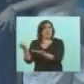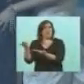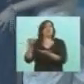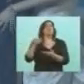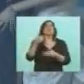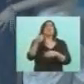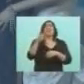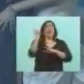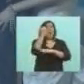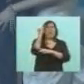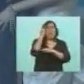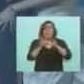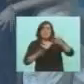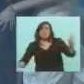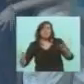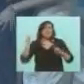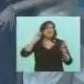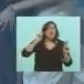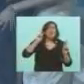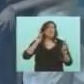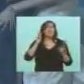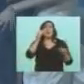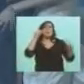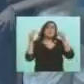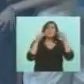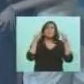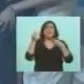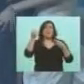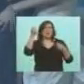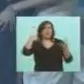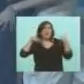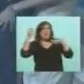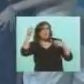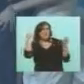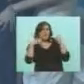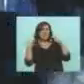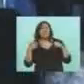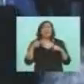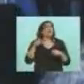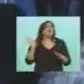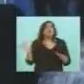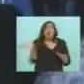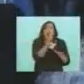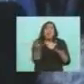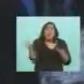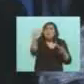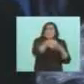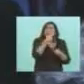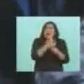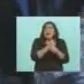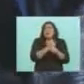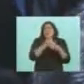cámaras, los que llevan los cables, los sonidistas, las maquilladoras, los peinadores, todo el mundo, para que ustedes vean todos los